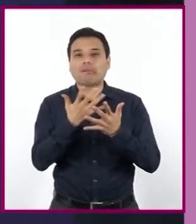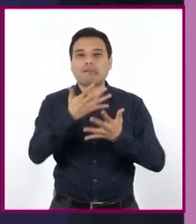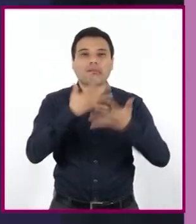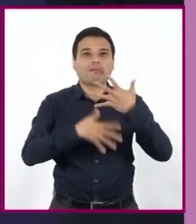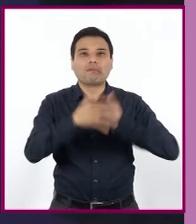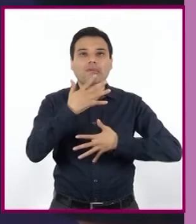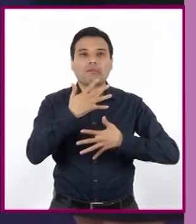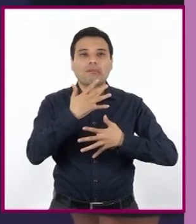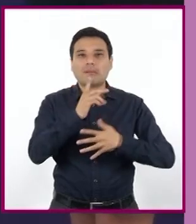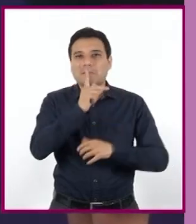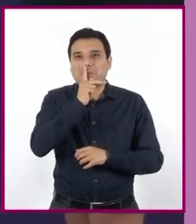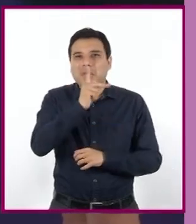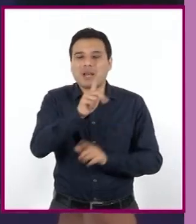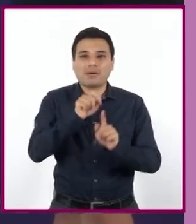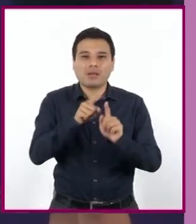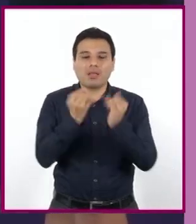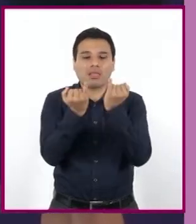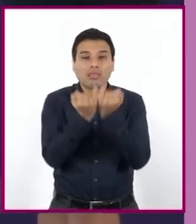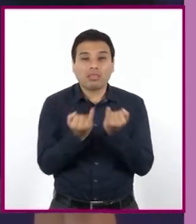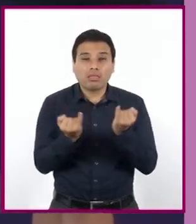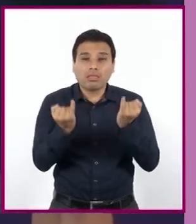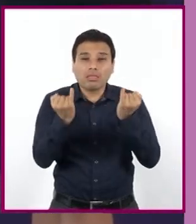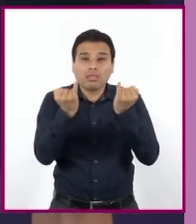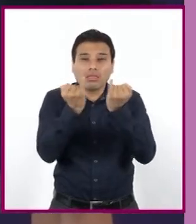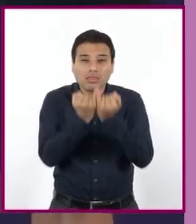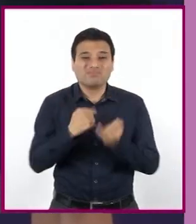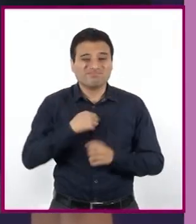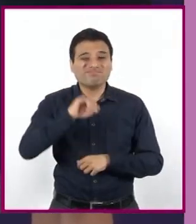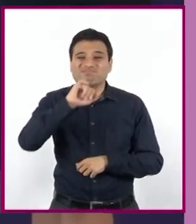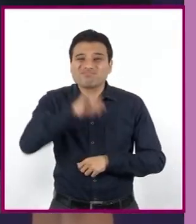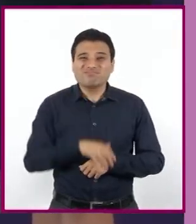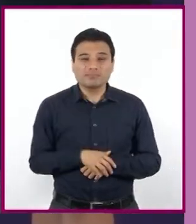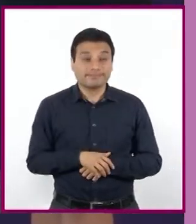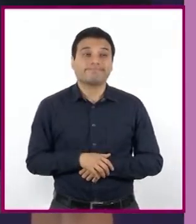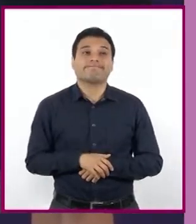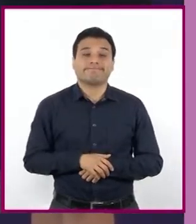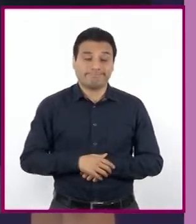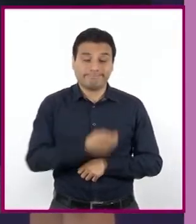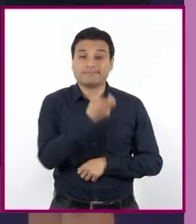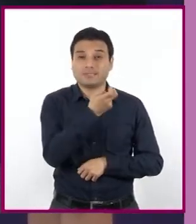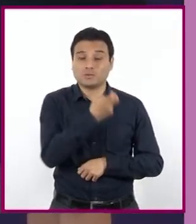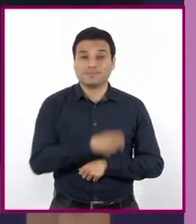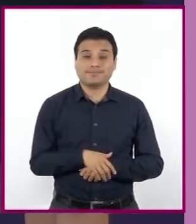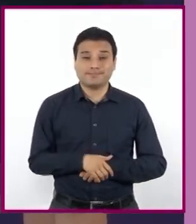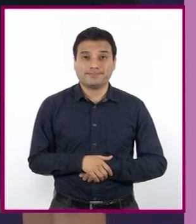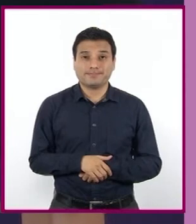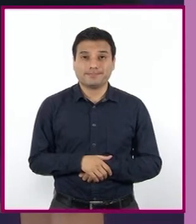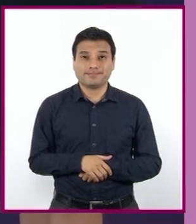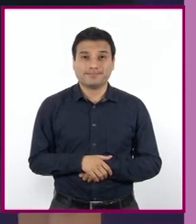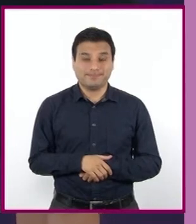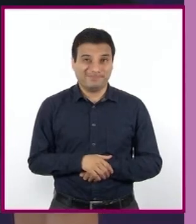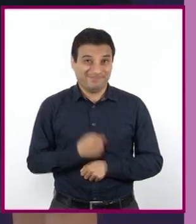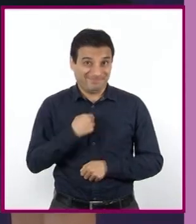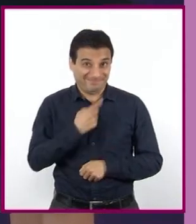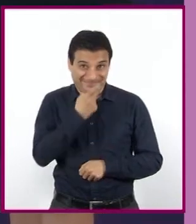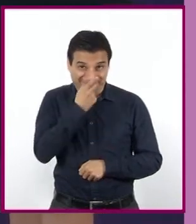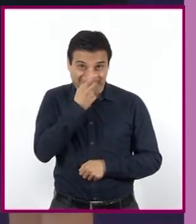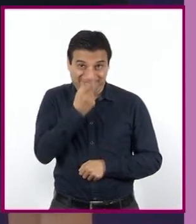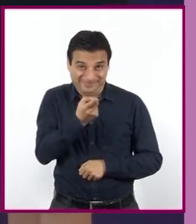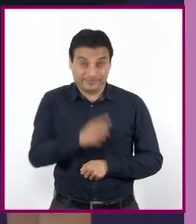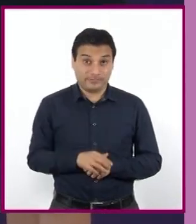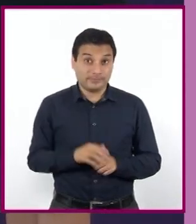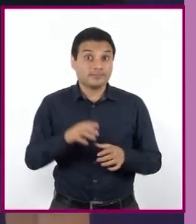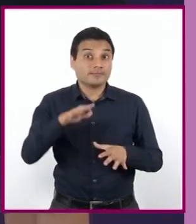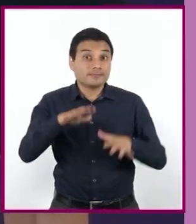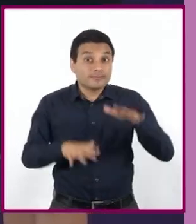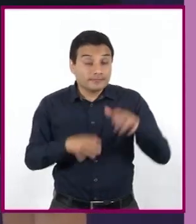objeto o acción del cual se escribe o habla. Así es. Como ya decíamos, muchas veces